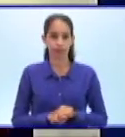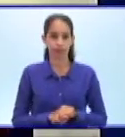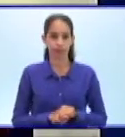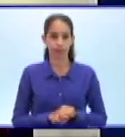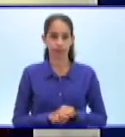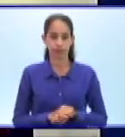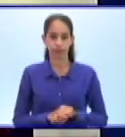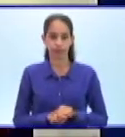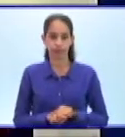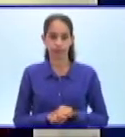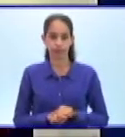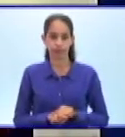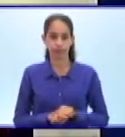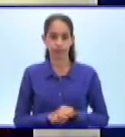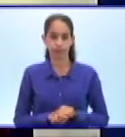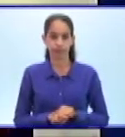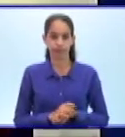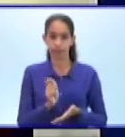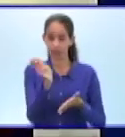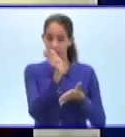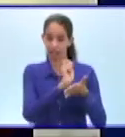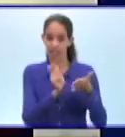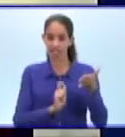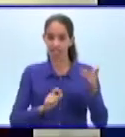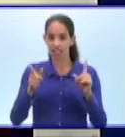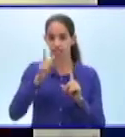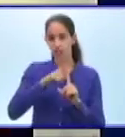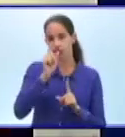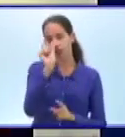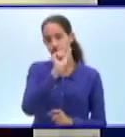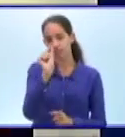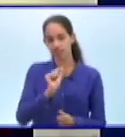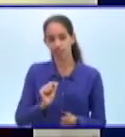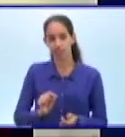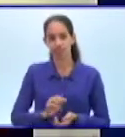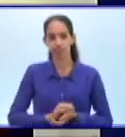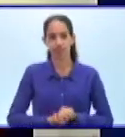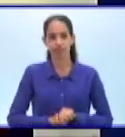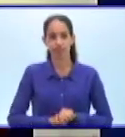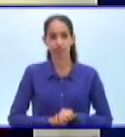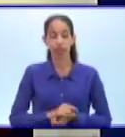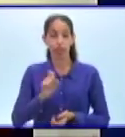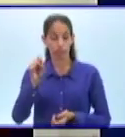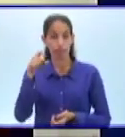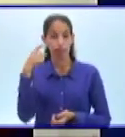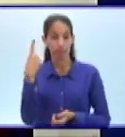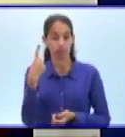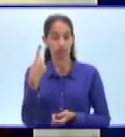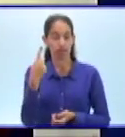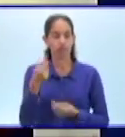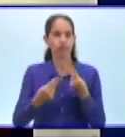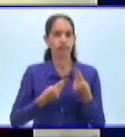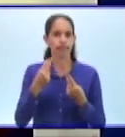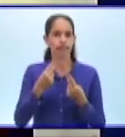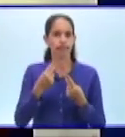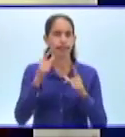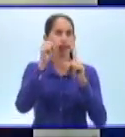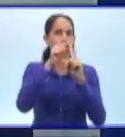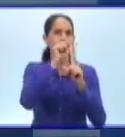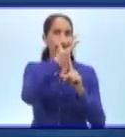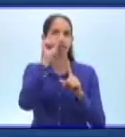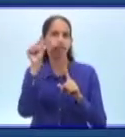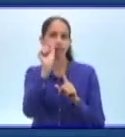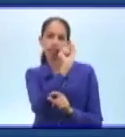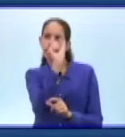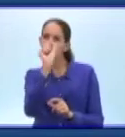la redacción de un texto. Determinación del título, primeramente. El título